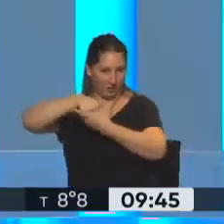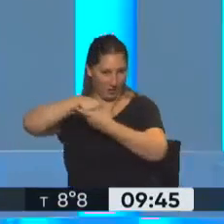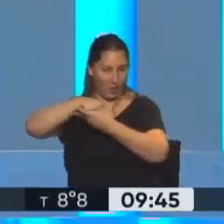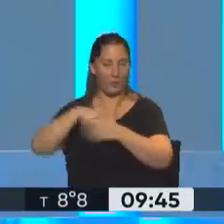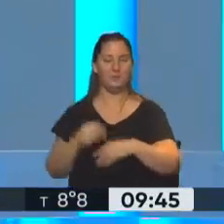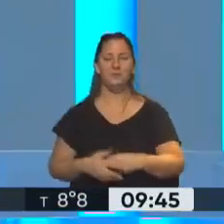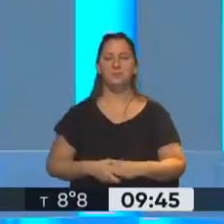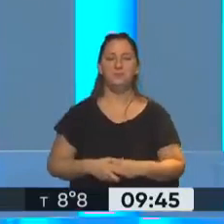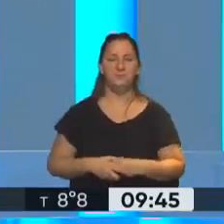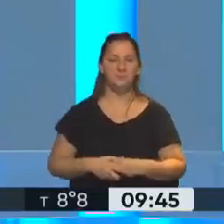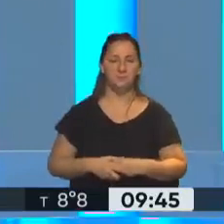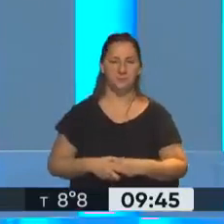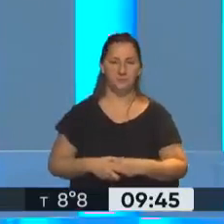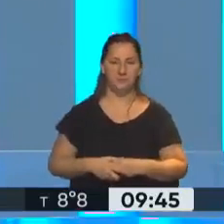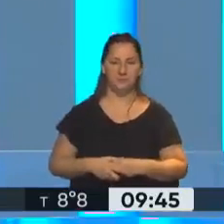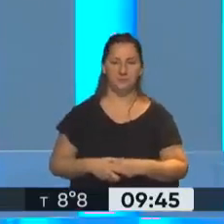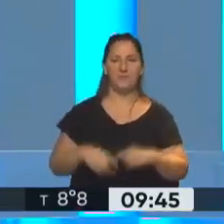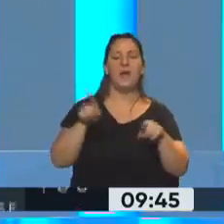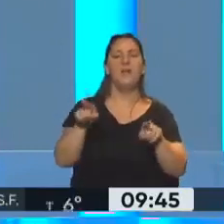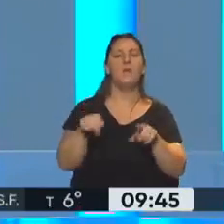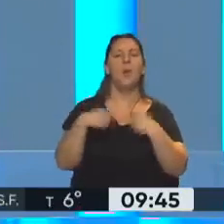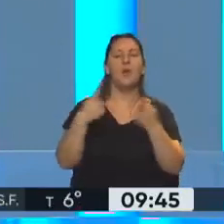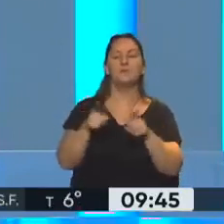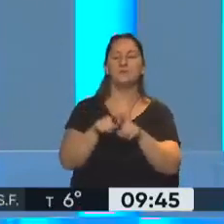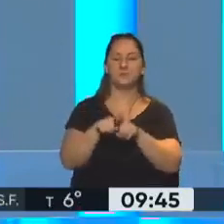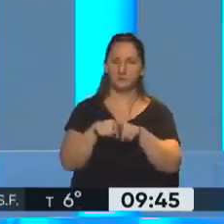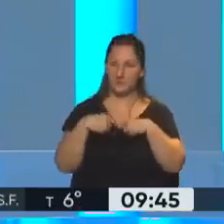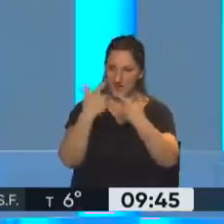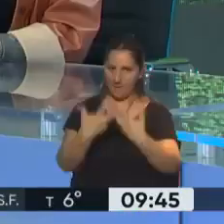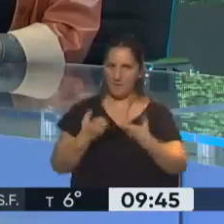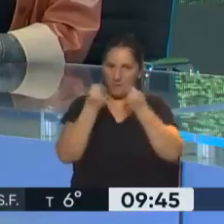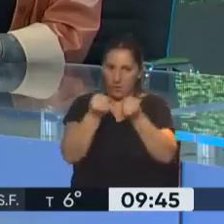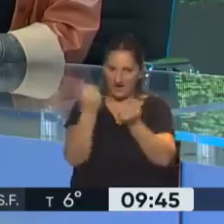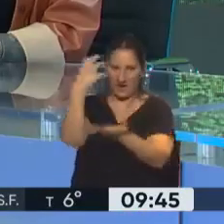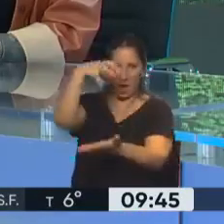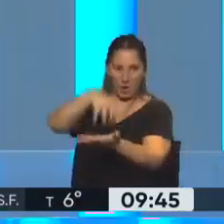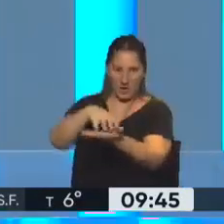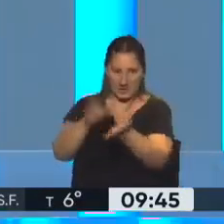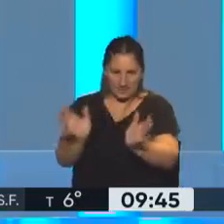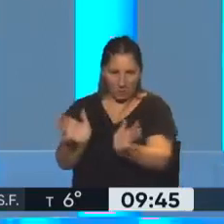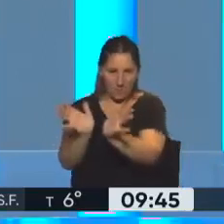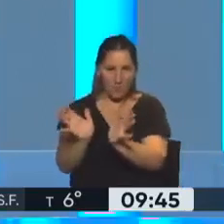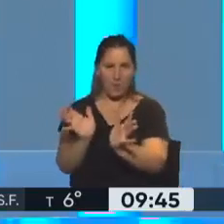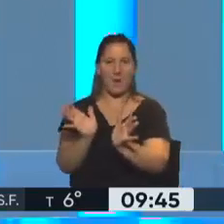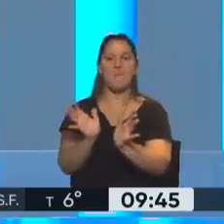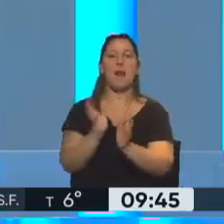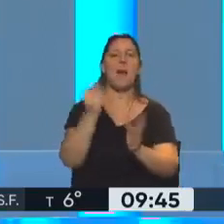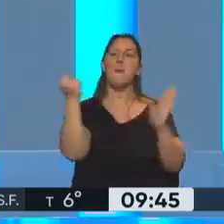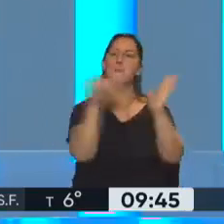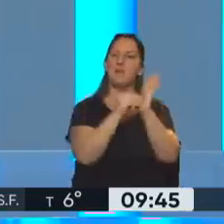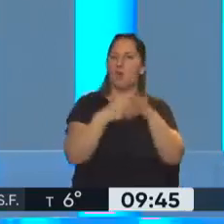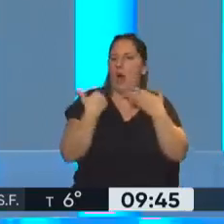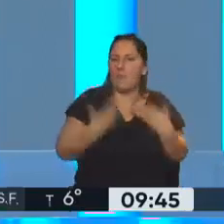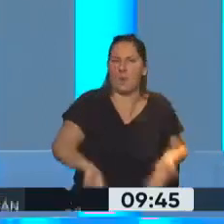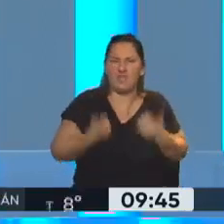lo que va a hacer es darle como mayor potencia a ese organismo para evitar abusos de precios eso